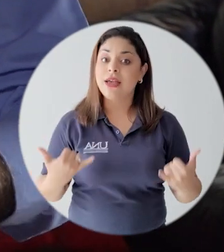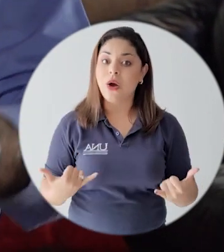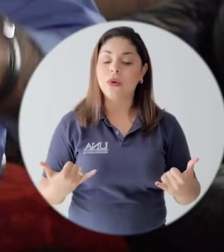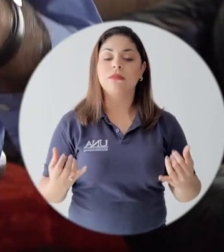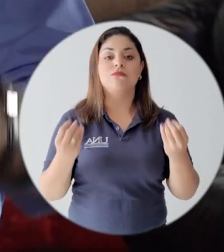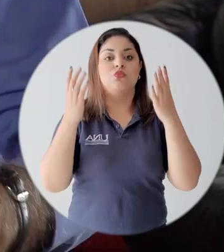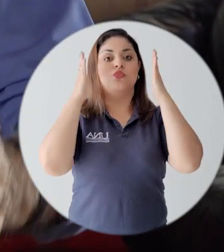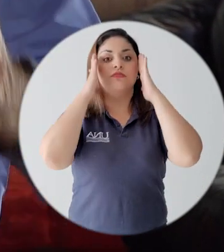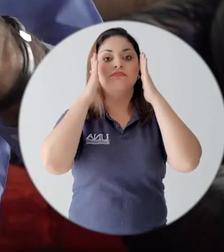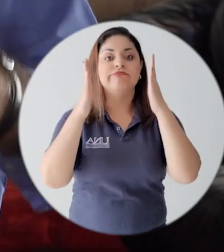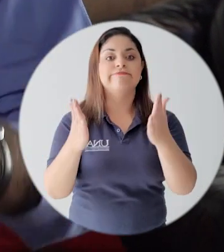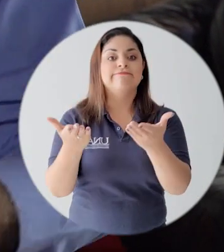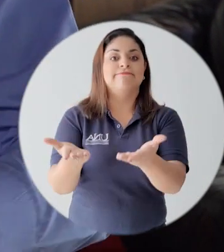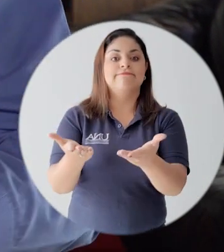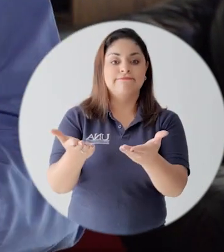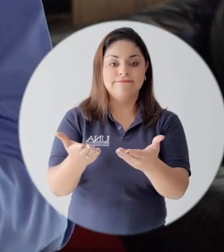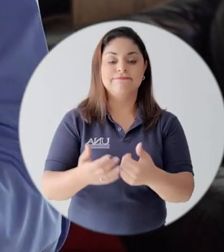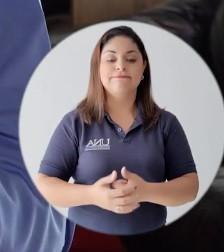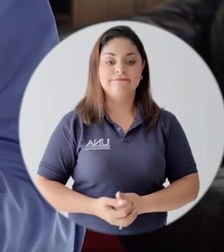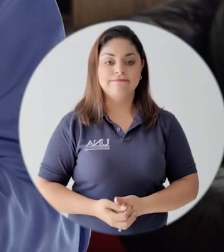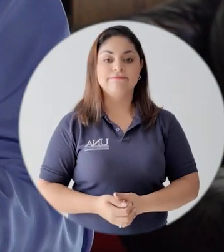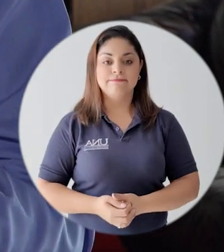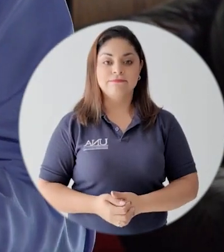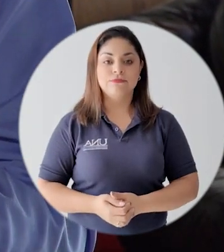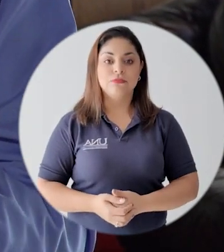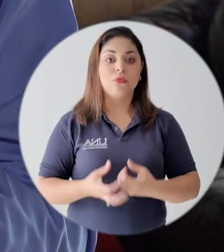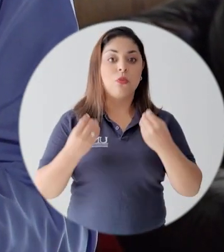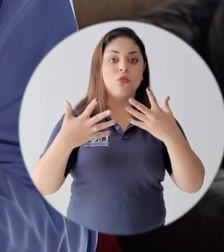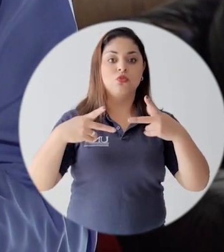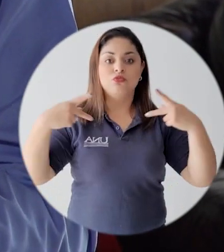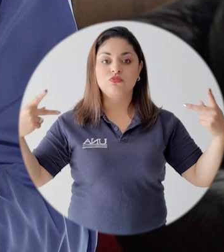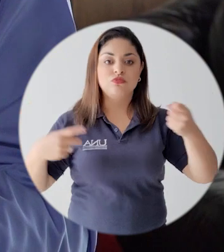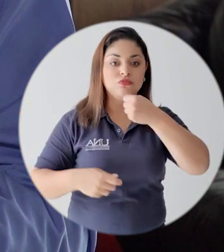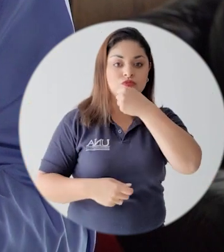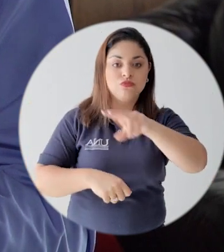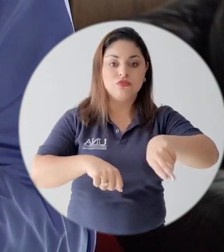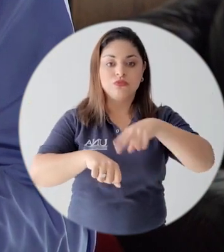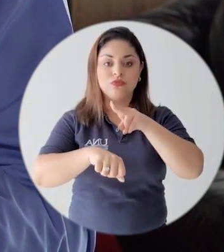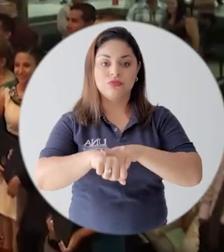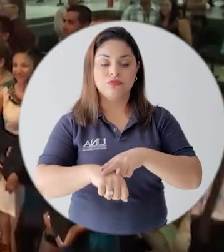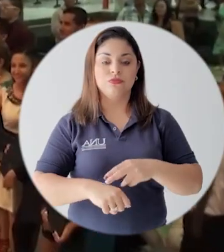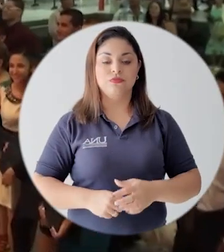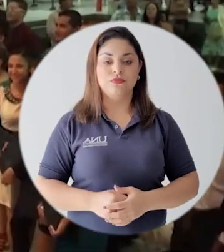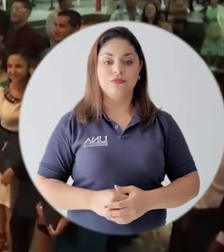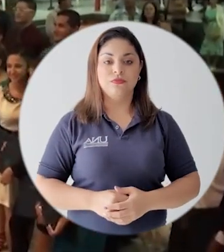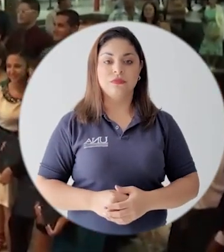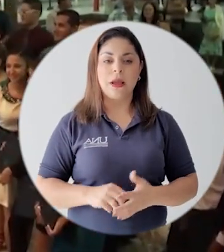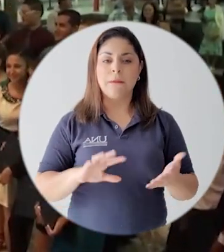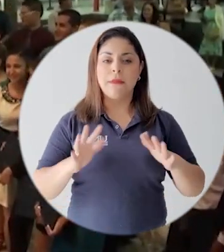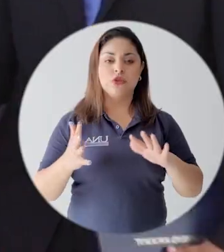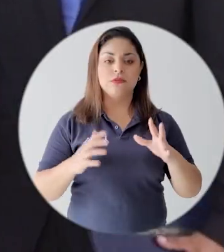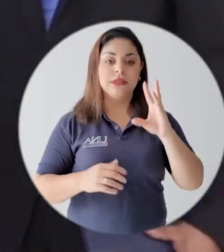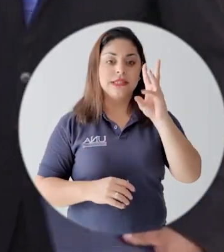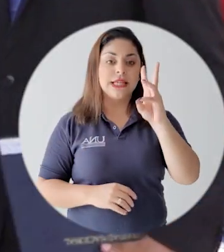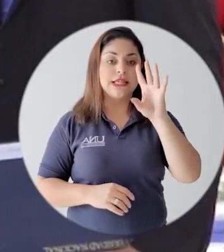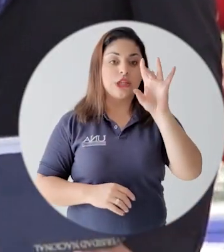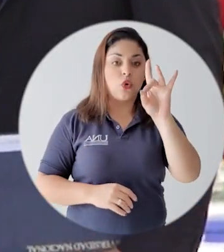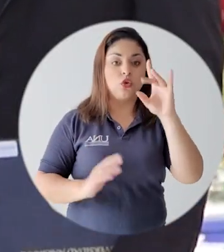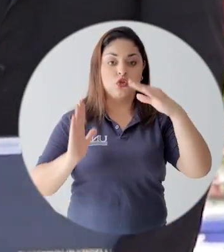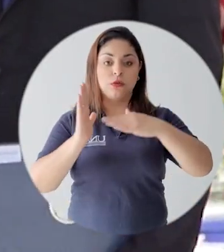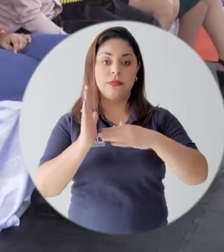son objeto de una gran atención por parte de la prensa nacional. Cerca